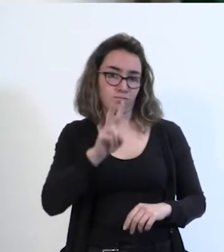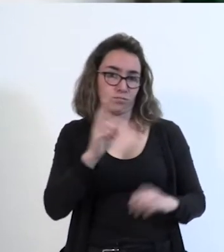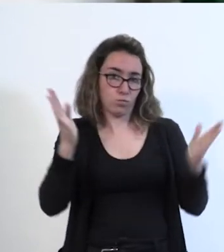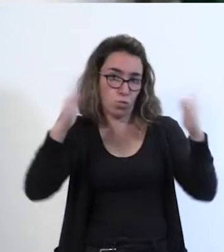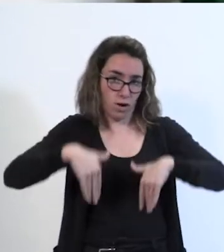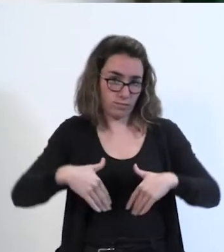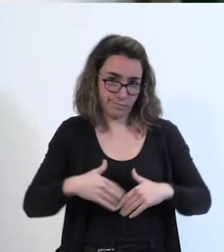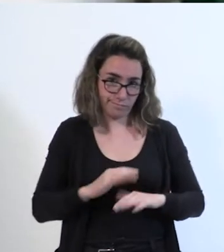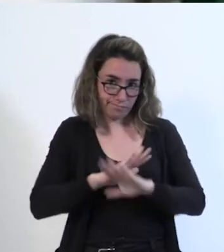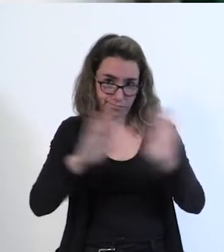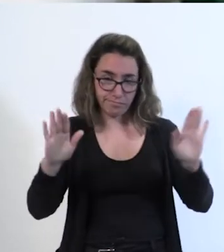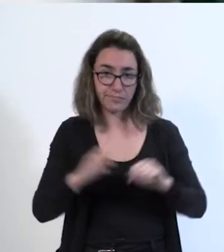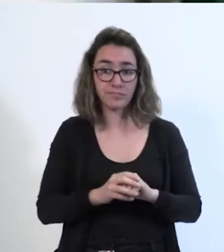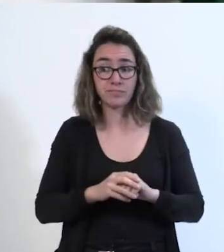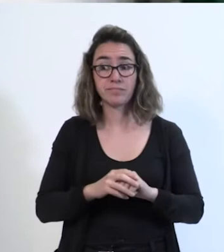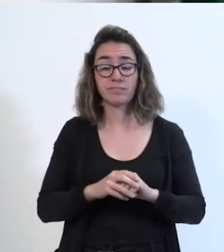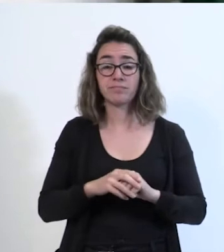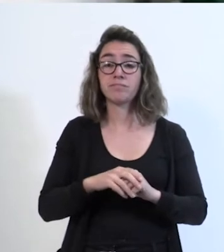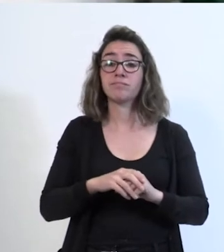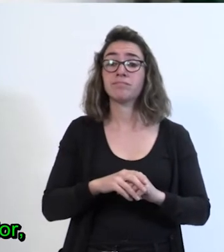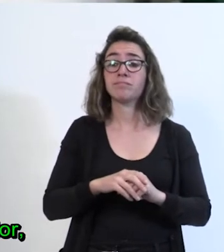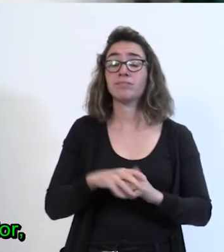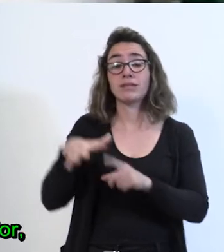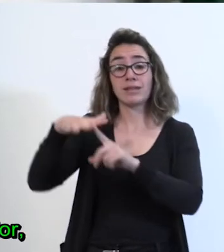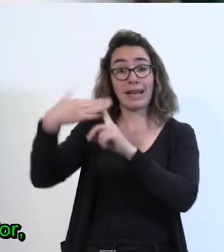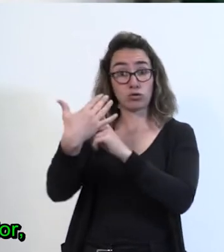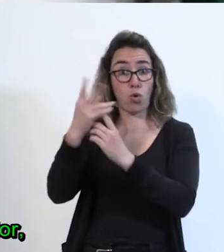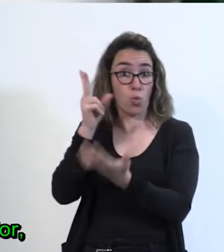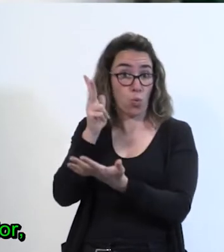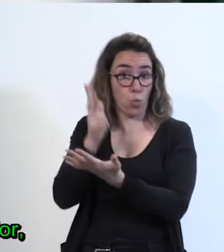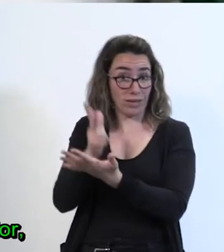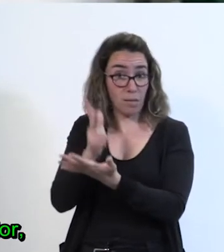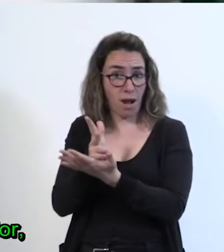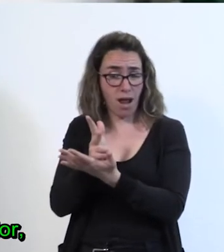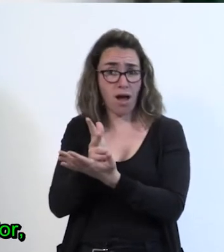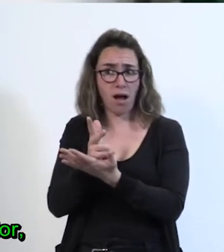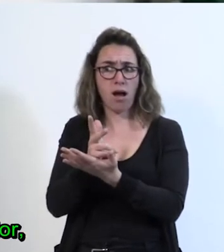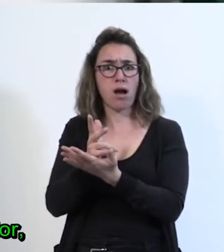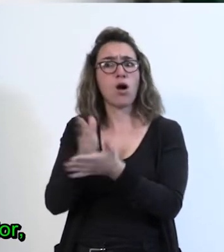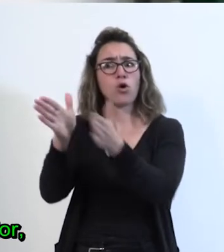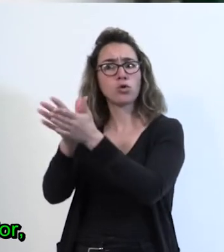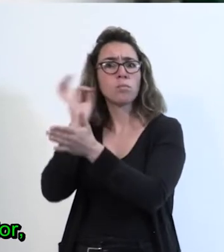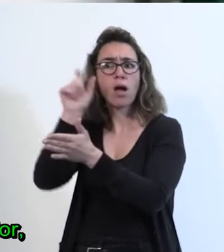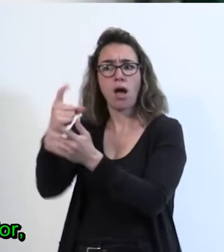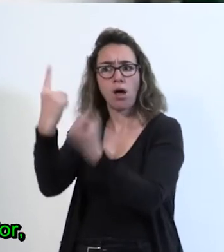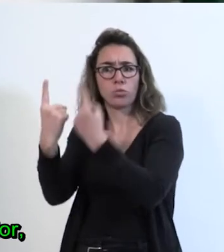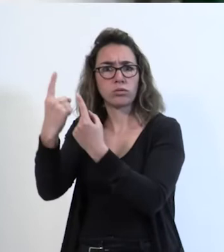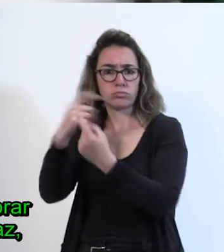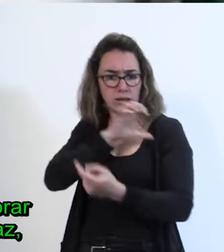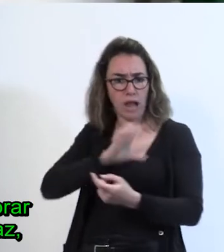ausente. En el caso de Guatemala, y quiero decir que compañeras de Guatemala vinieron a El